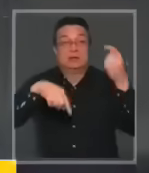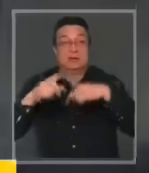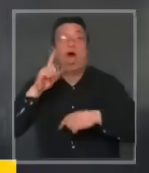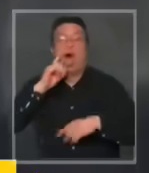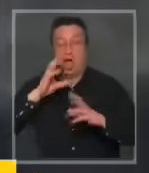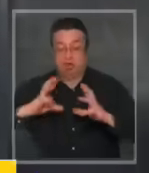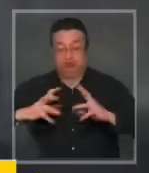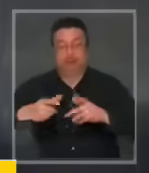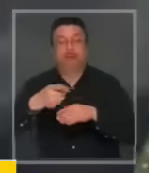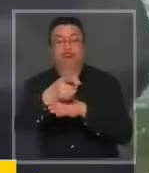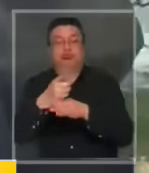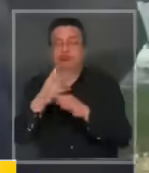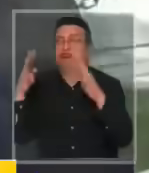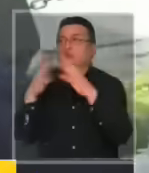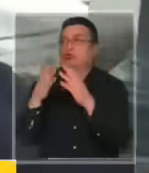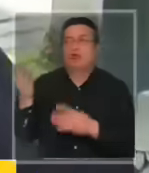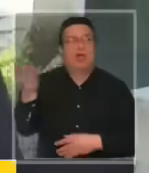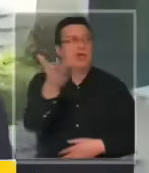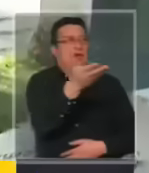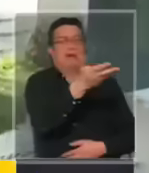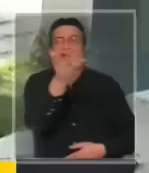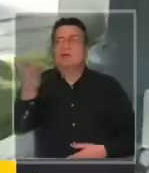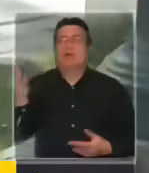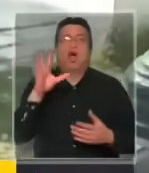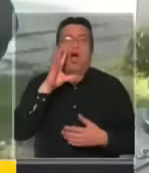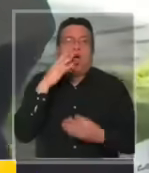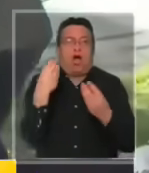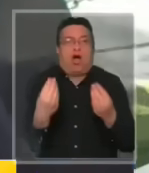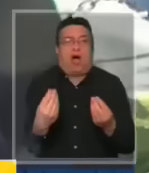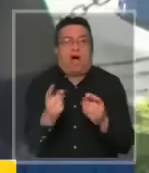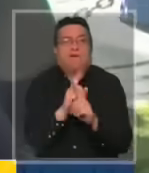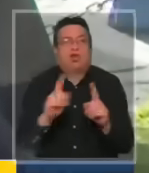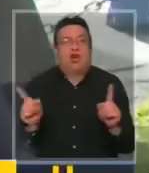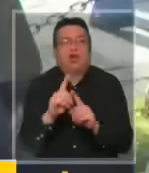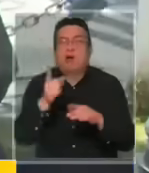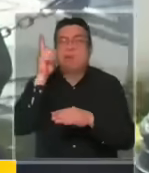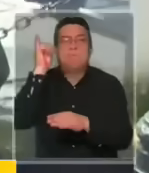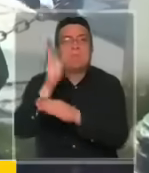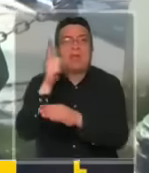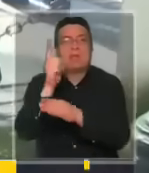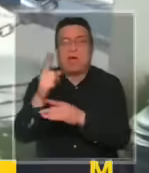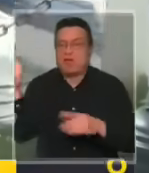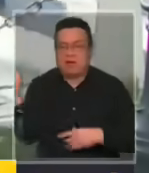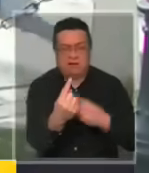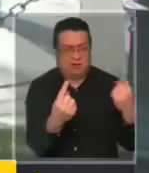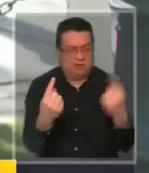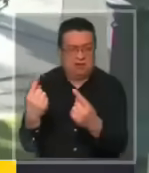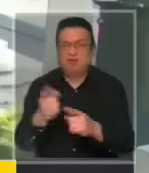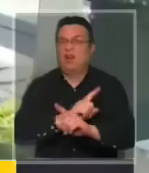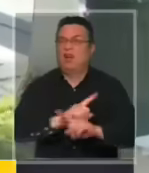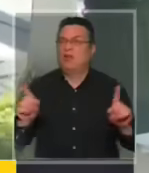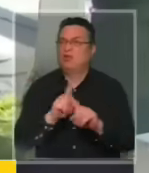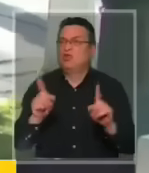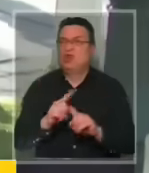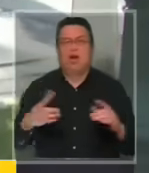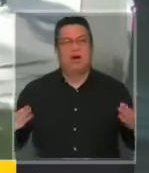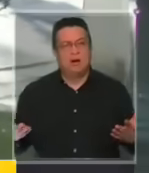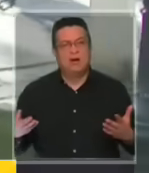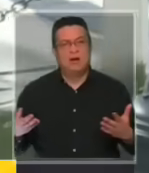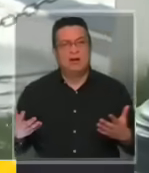tanquetas, con soldados, y que obviamente no se ha dado ninguna instrucción para que ellos estén aquí en Plaza Murillo.